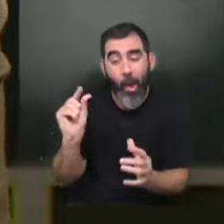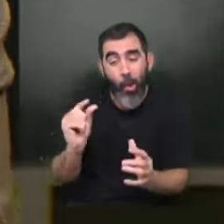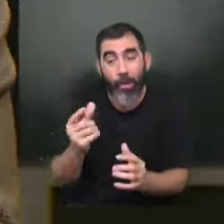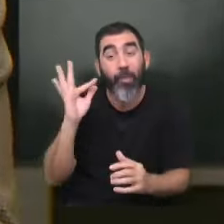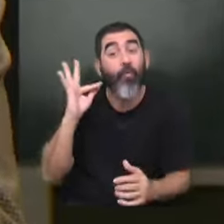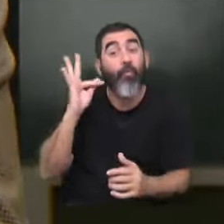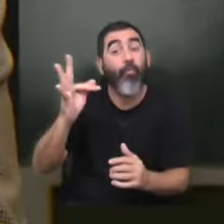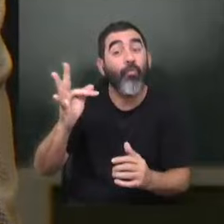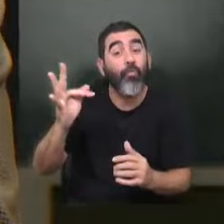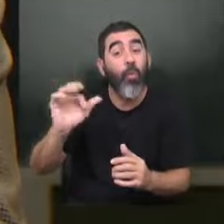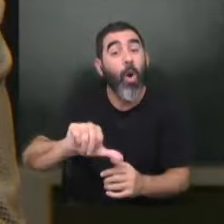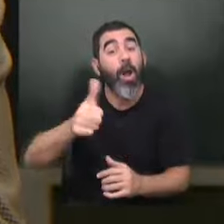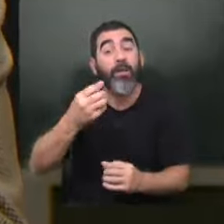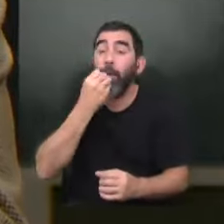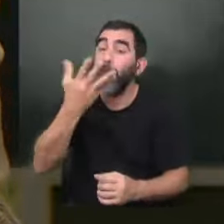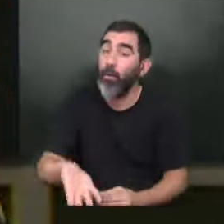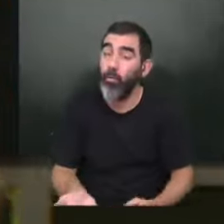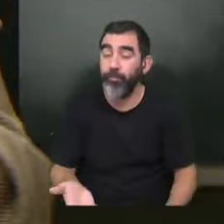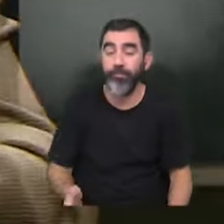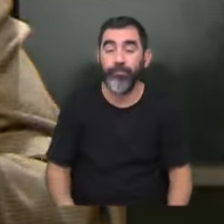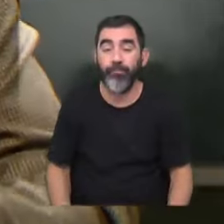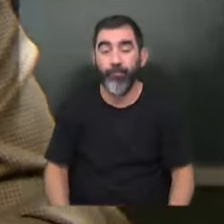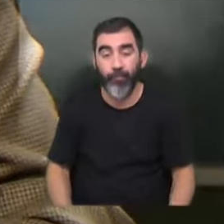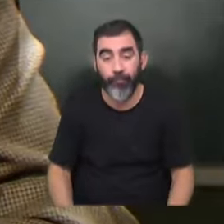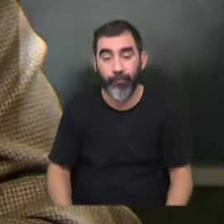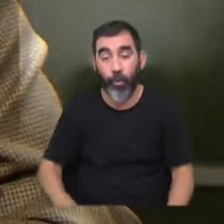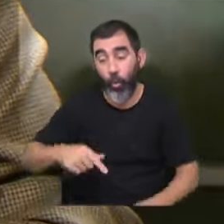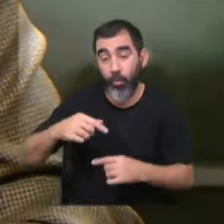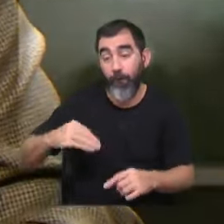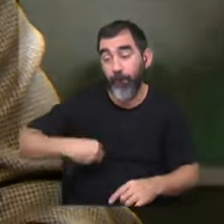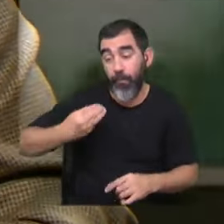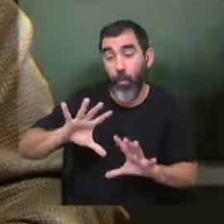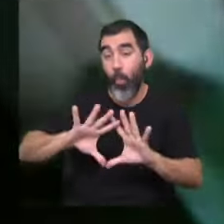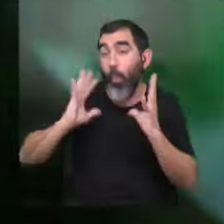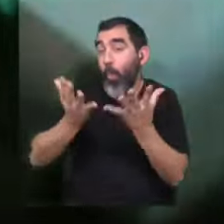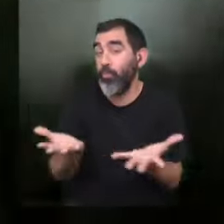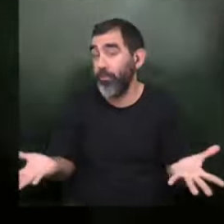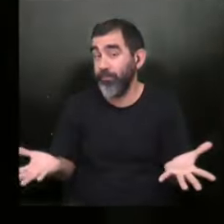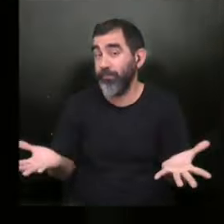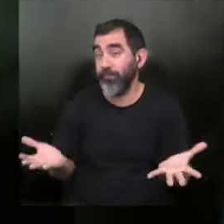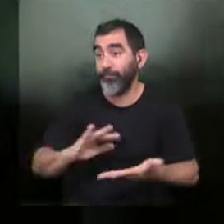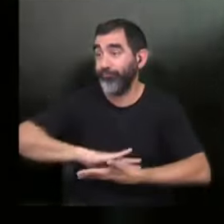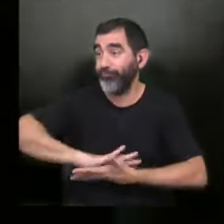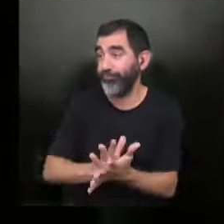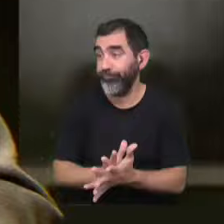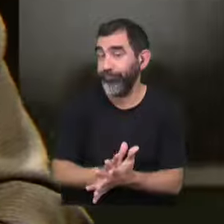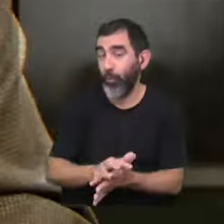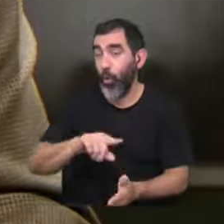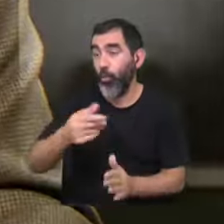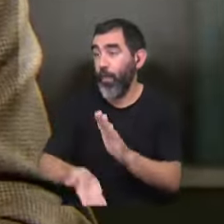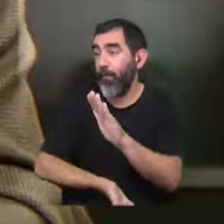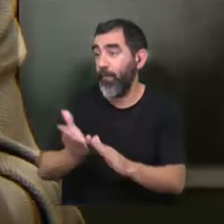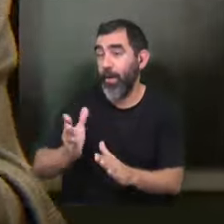plazo, pero la ganancia a largo plazo es... que sigamos en este planeta, ¿no? Exacto. O sea, que no nos tengamos que ir a